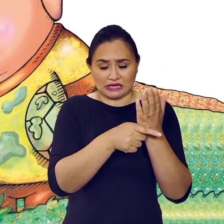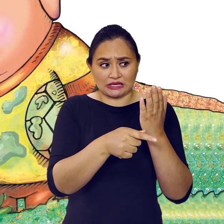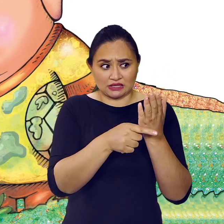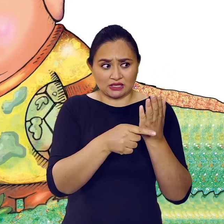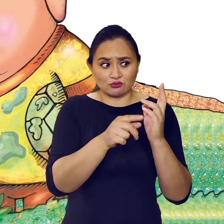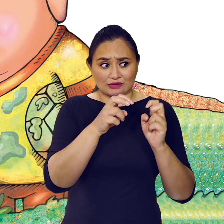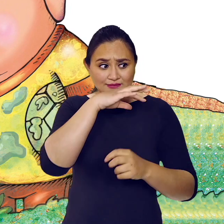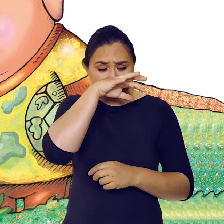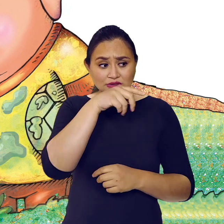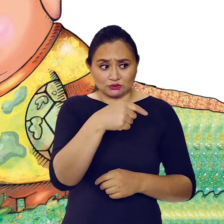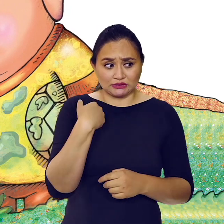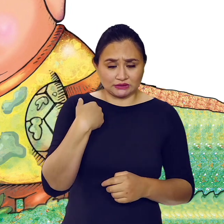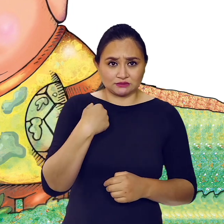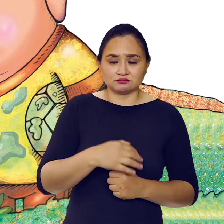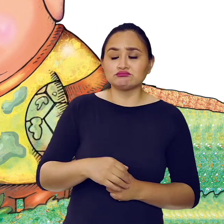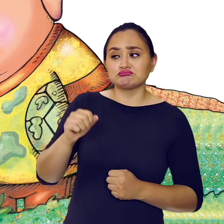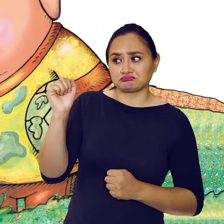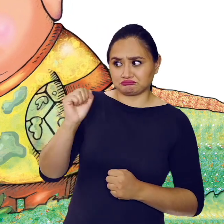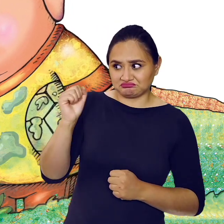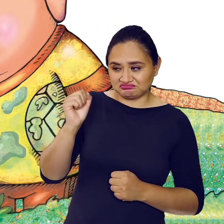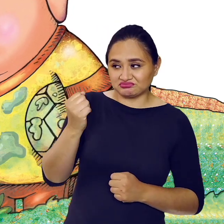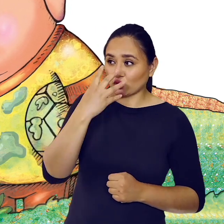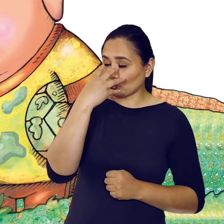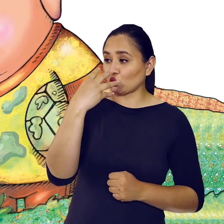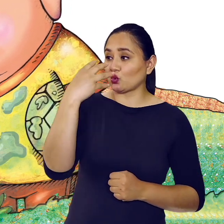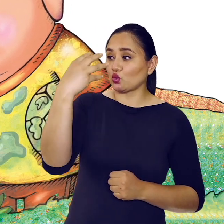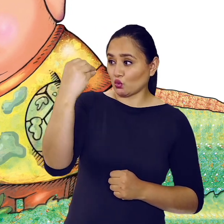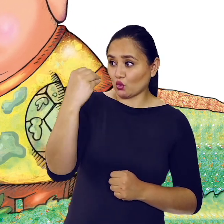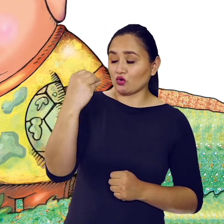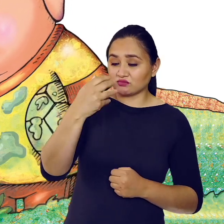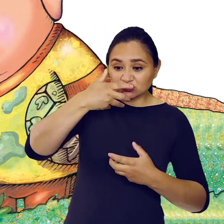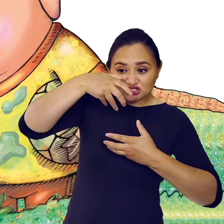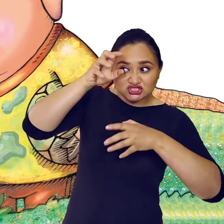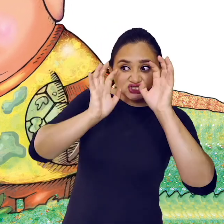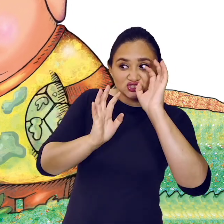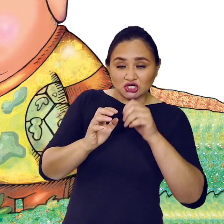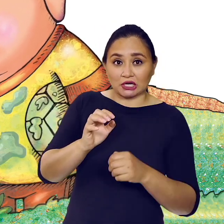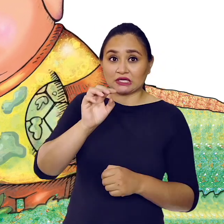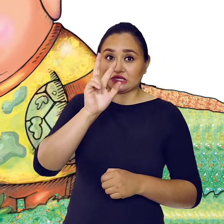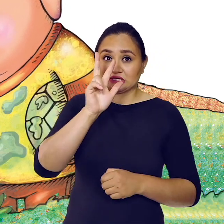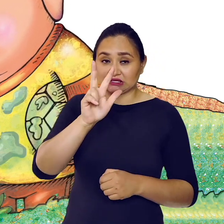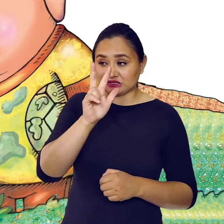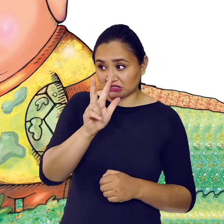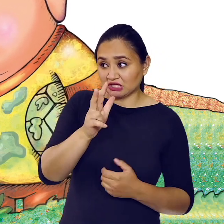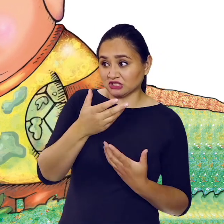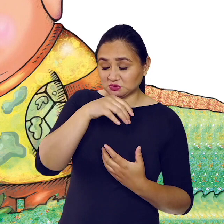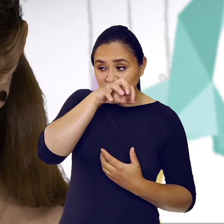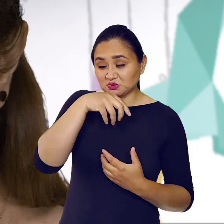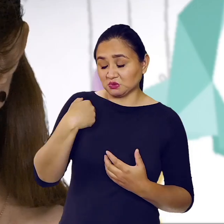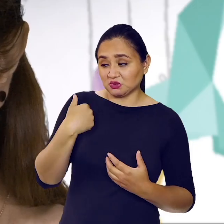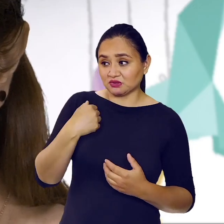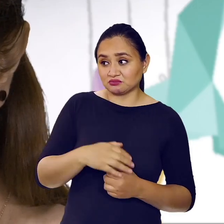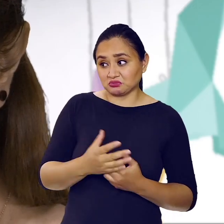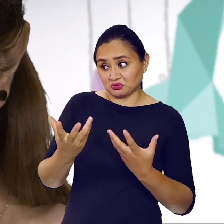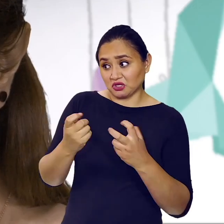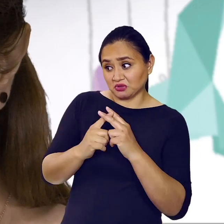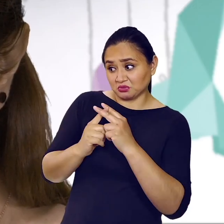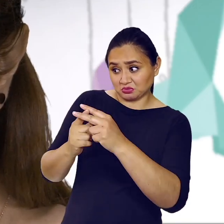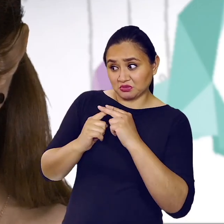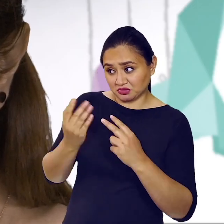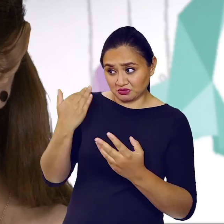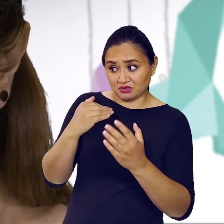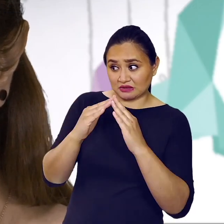chanchos? Sí, el de Lobo Feroz y los 3 cochinitos. Si quieres, ven a mi casa y te lo presto.